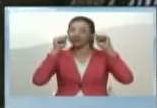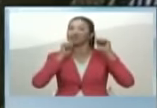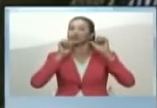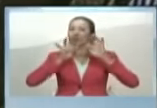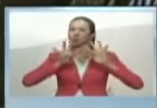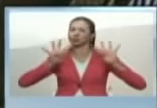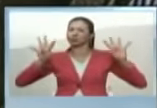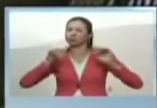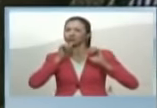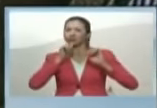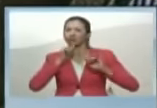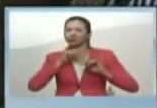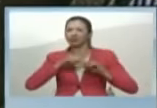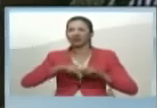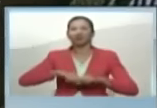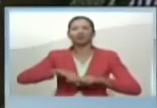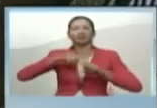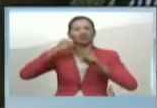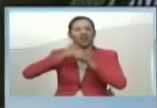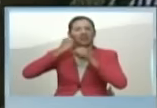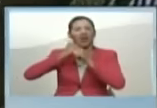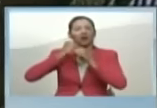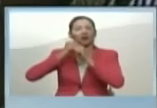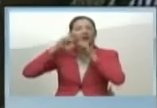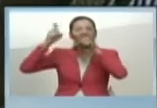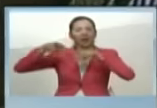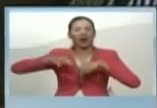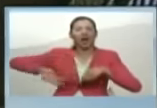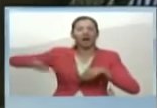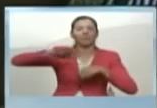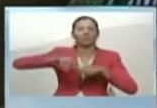ve es puro machete y hacha, caballero.